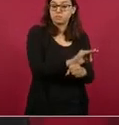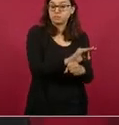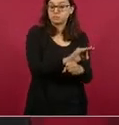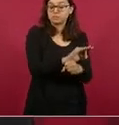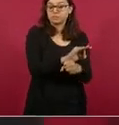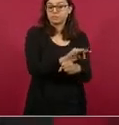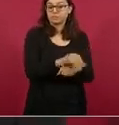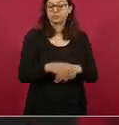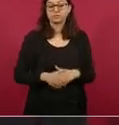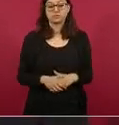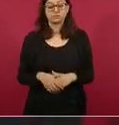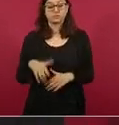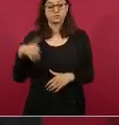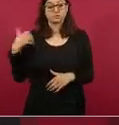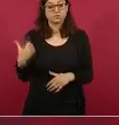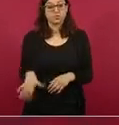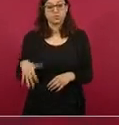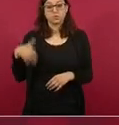son